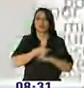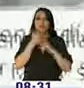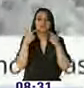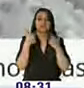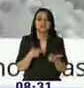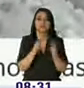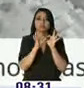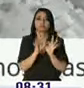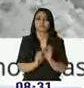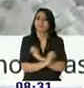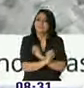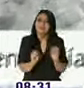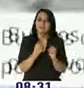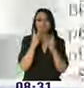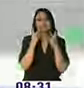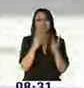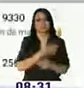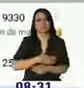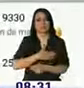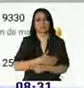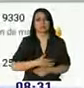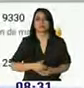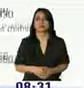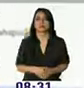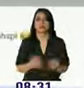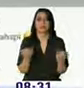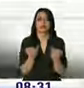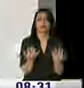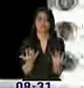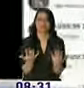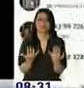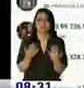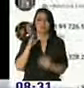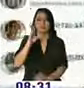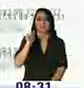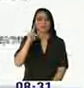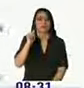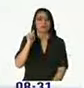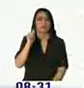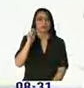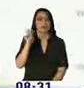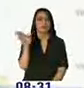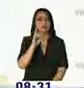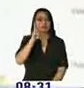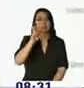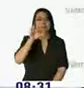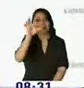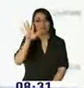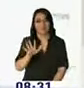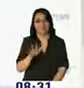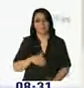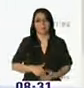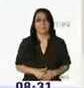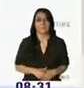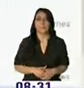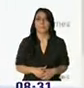¿Ven? Lleno de maleza, Balcón del Valle. Qué horror esto, ¿ah? Esto es día miércoles,